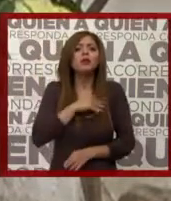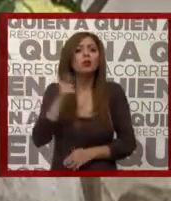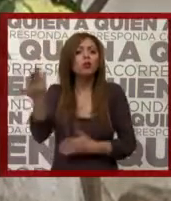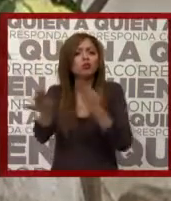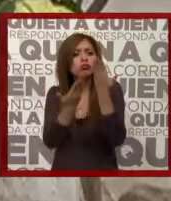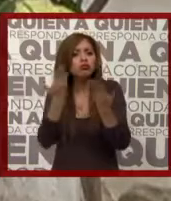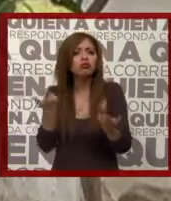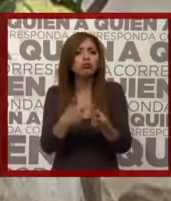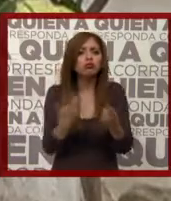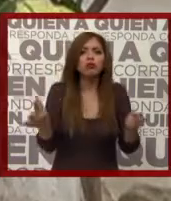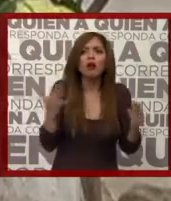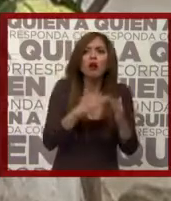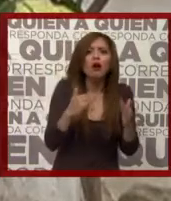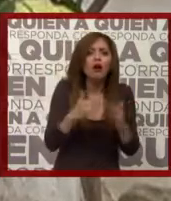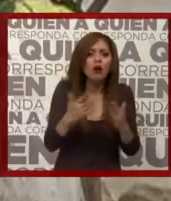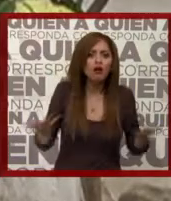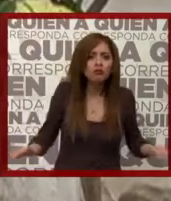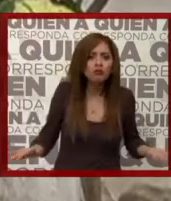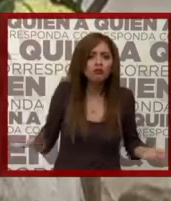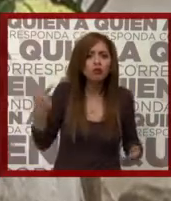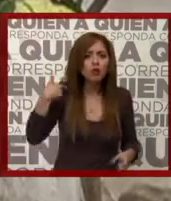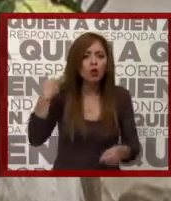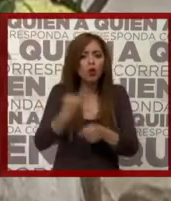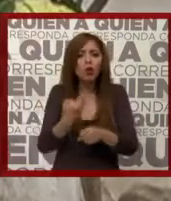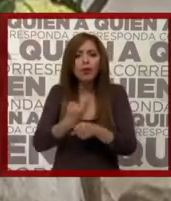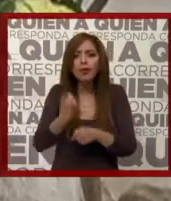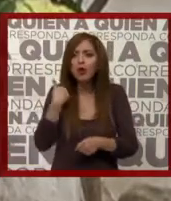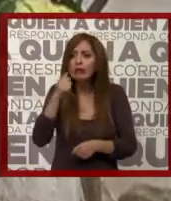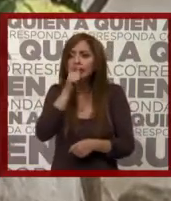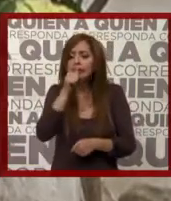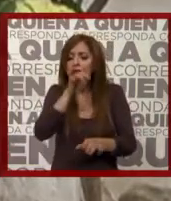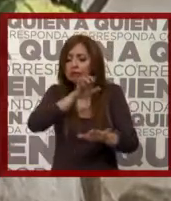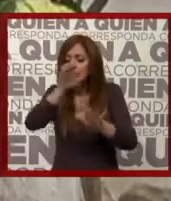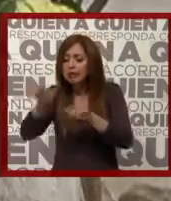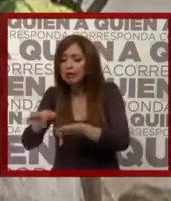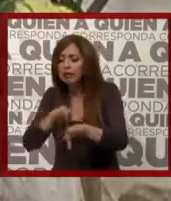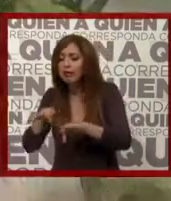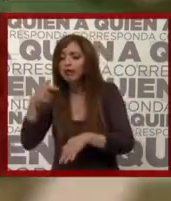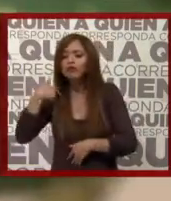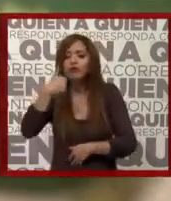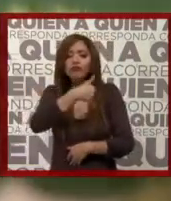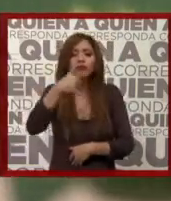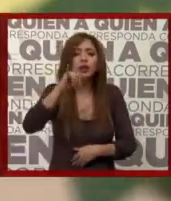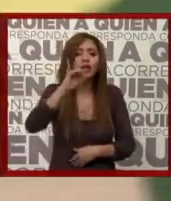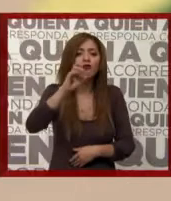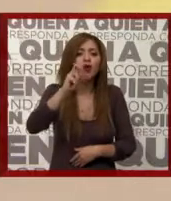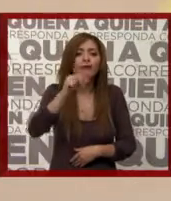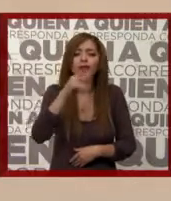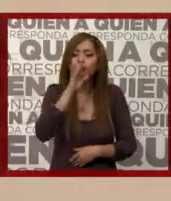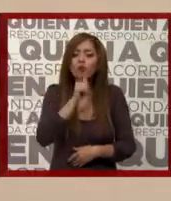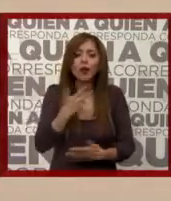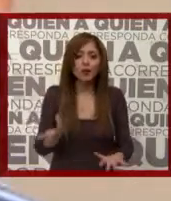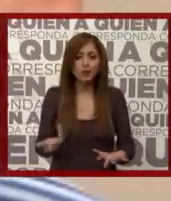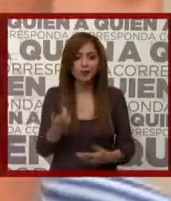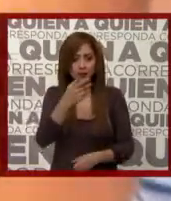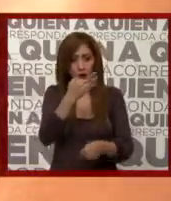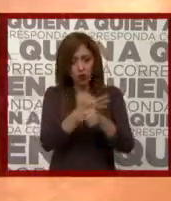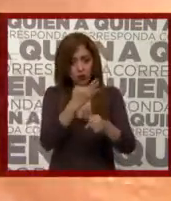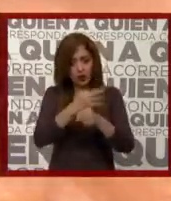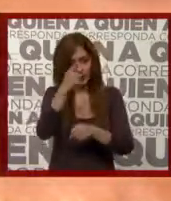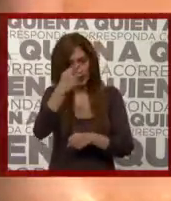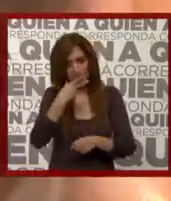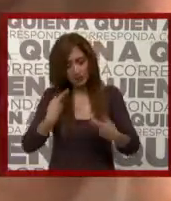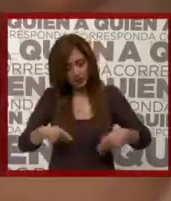la casa, yo solo trabajé 1 año, ni siquiera del Infonavit. No, ya no puedo tener nada. Jorge pide que su caso sea